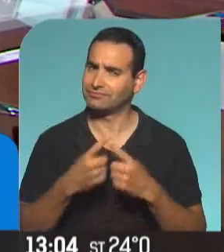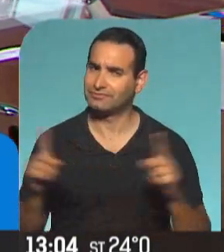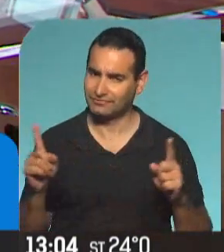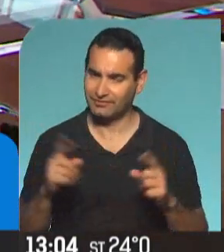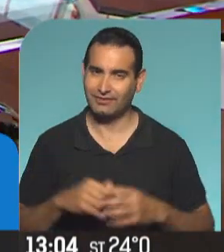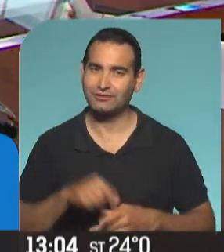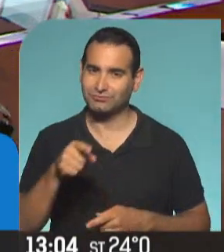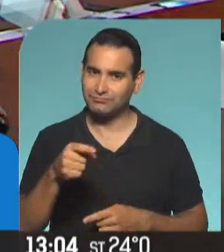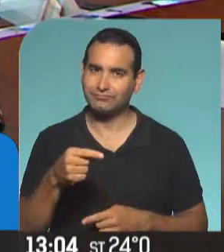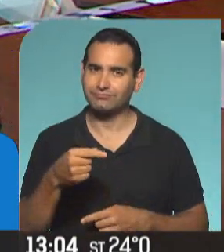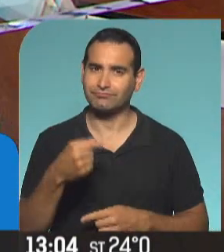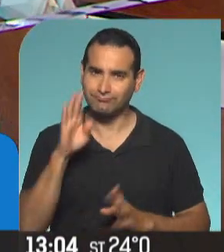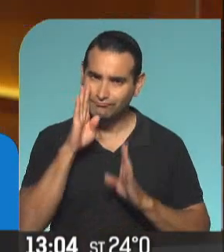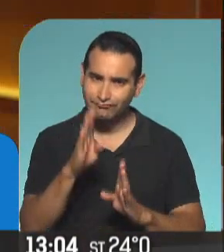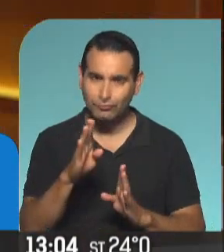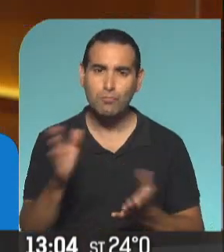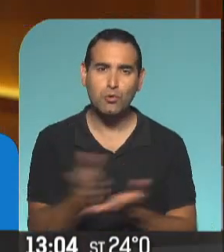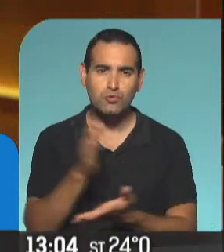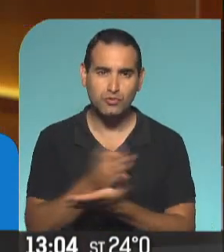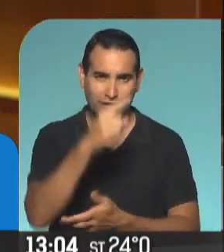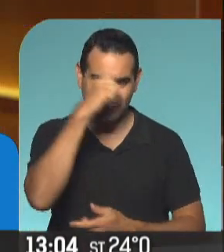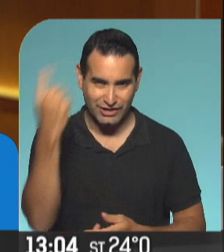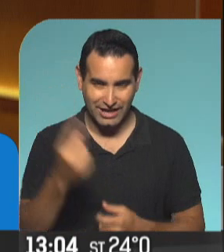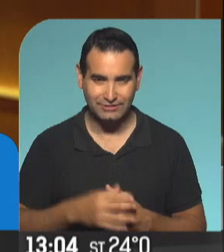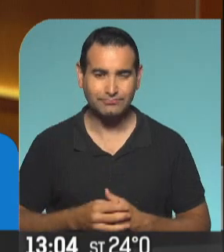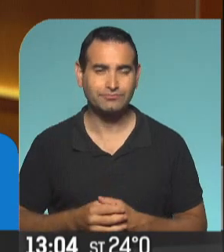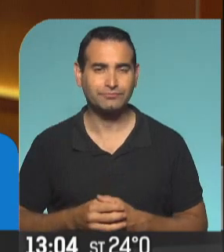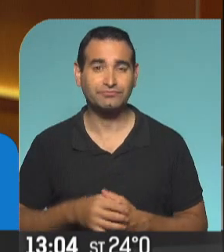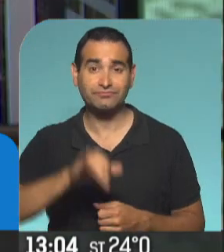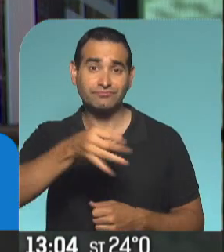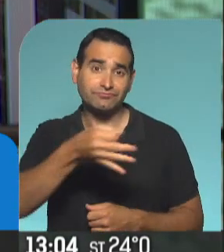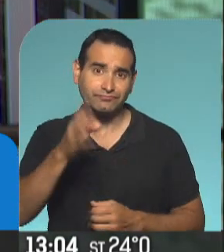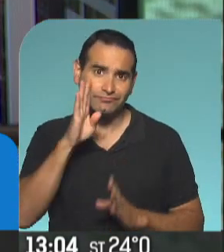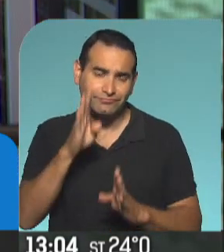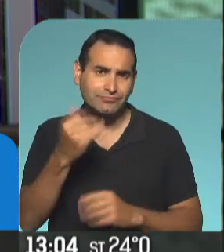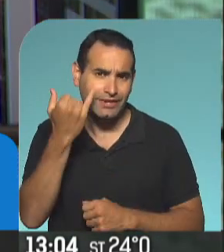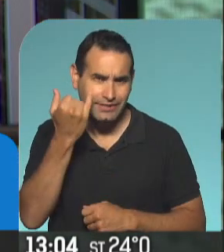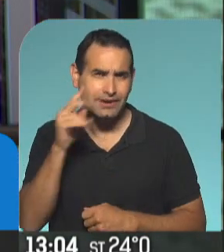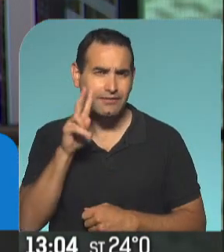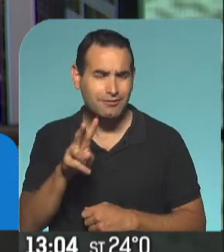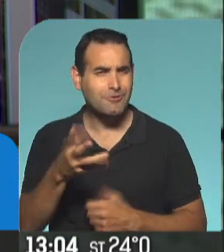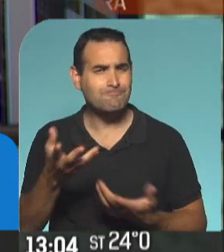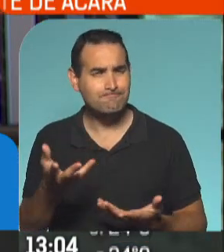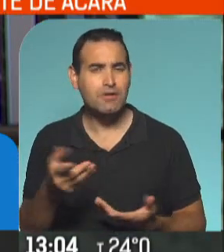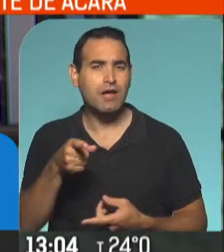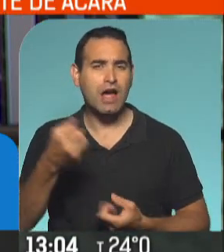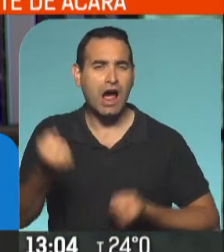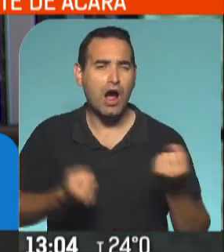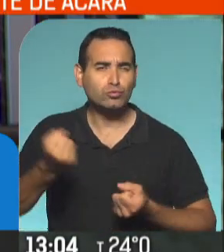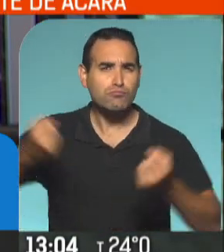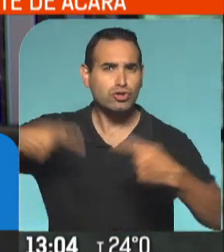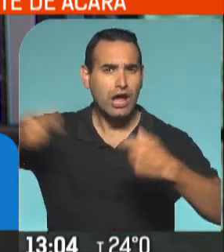involucrado con el tema de que de que la producción sea nacional pero muy involucrado porque ya vimos que cuando pasan estas cosas que todos los autos son